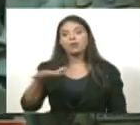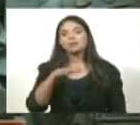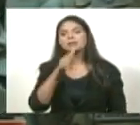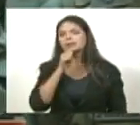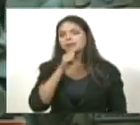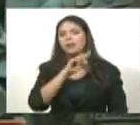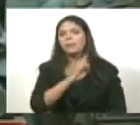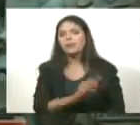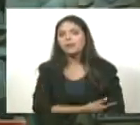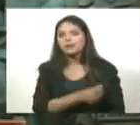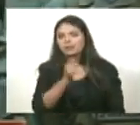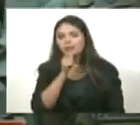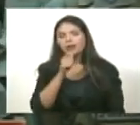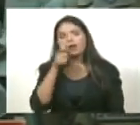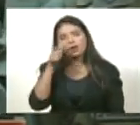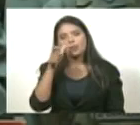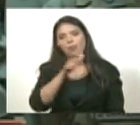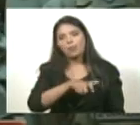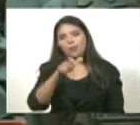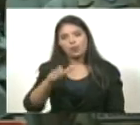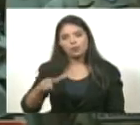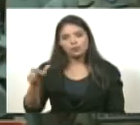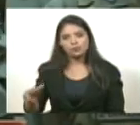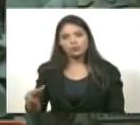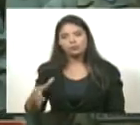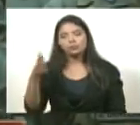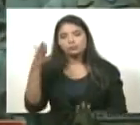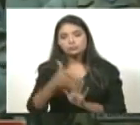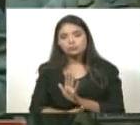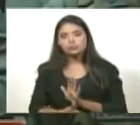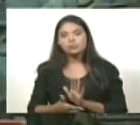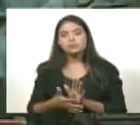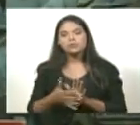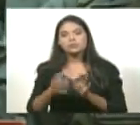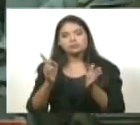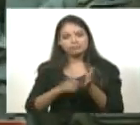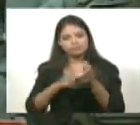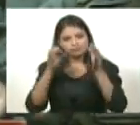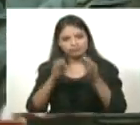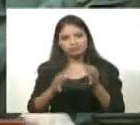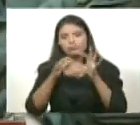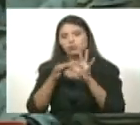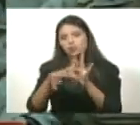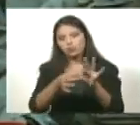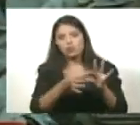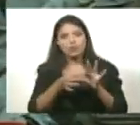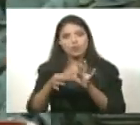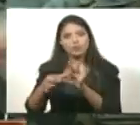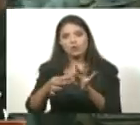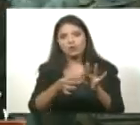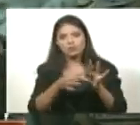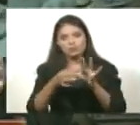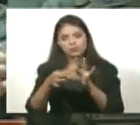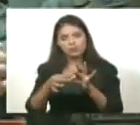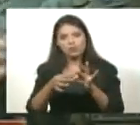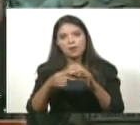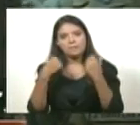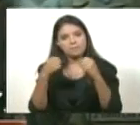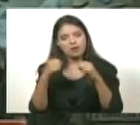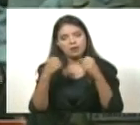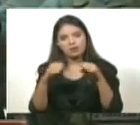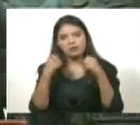tener precisamente el pueblo, en su condición de originario, de soberano, para el